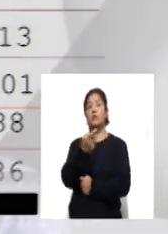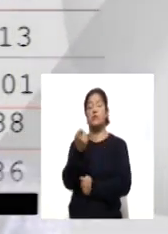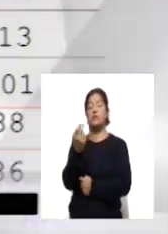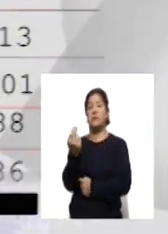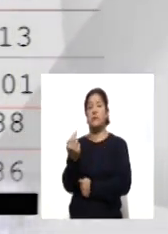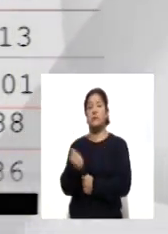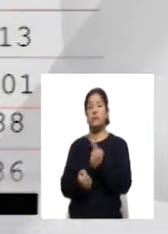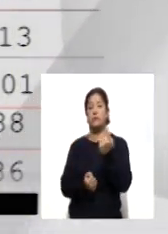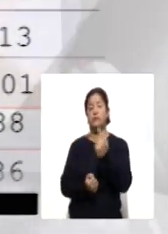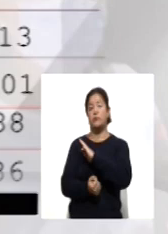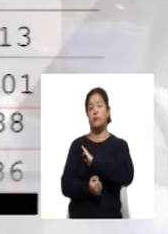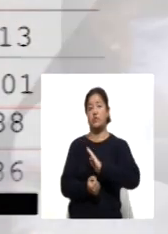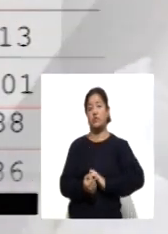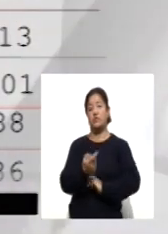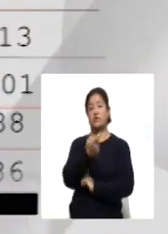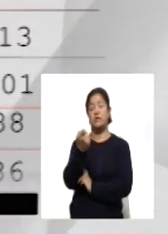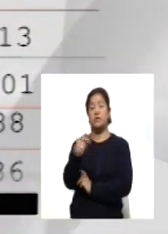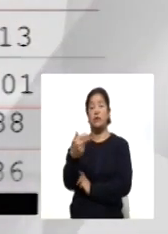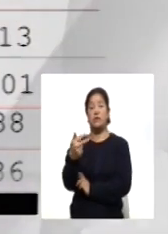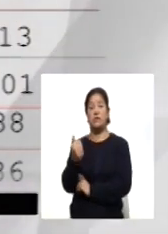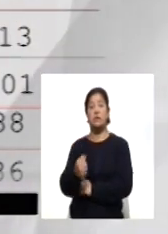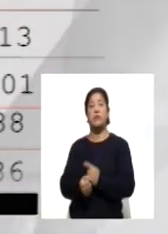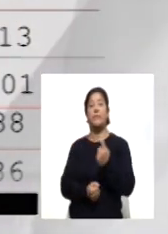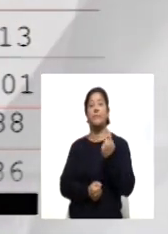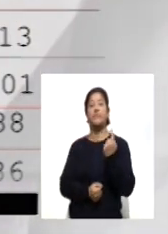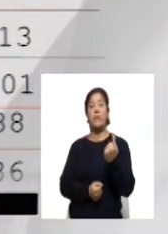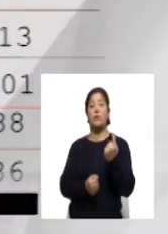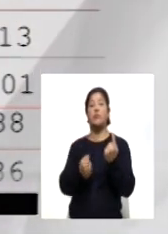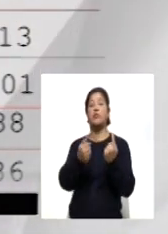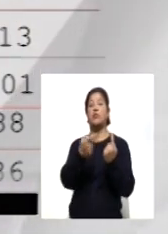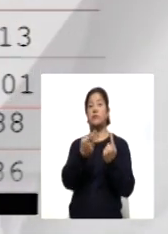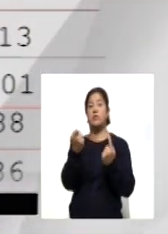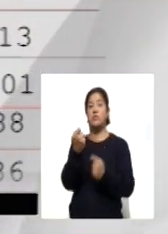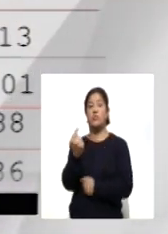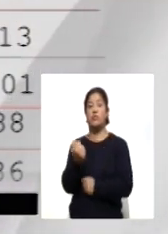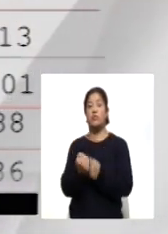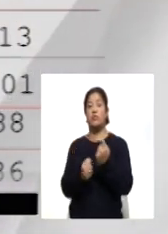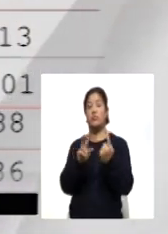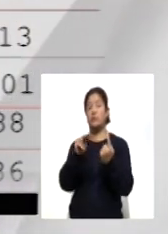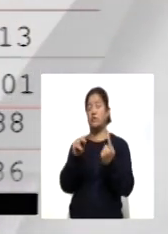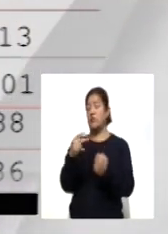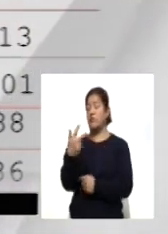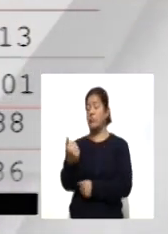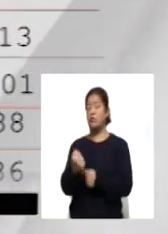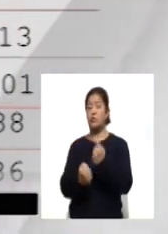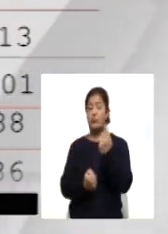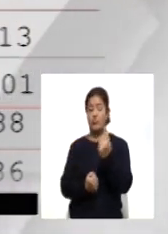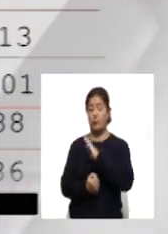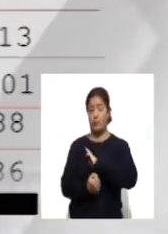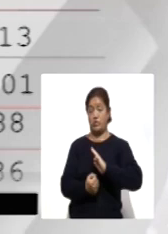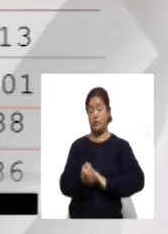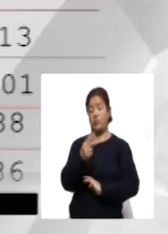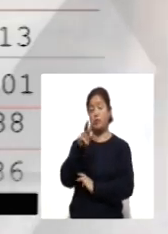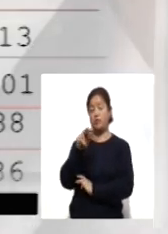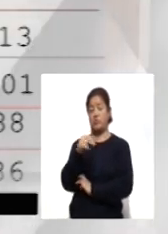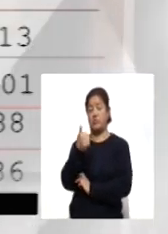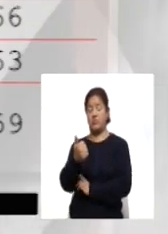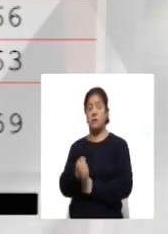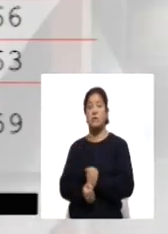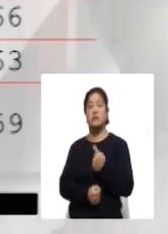Amajac 125, Tlaltelulco 113, Tepetitla 101, Xaltocan 88, Tenancingo